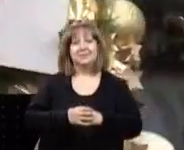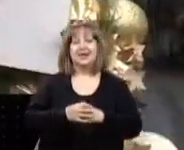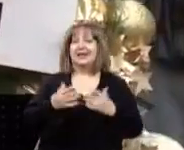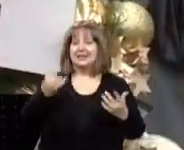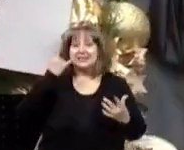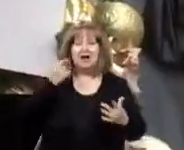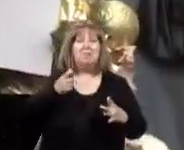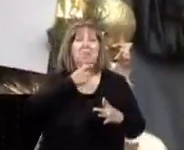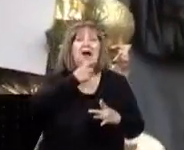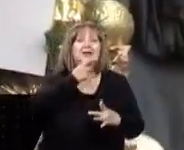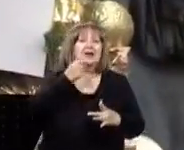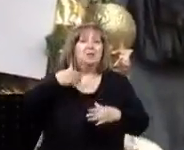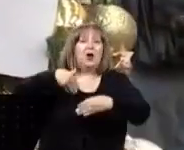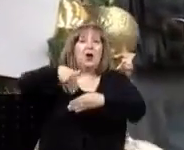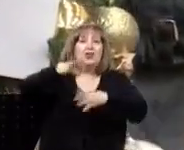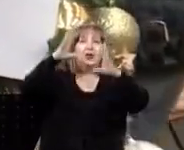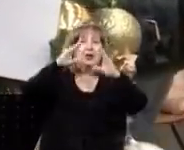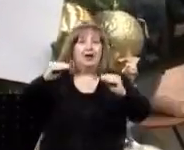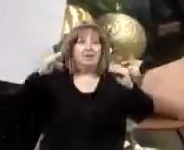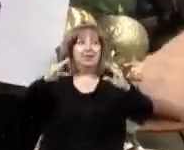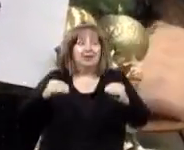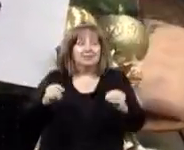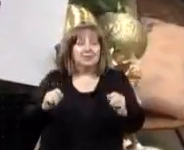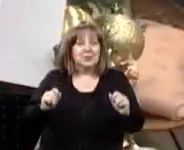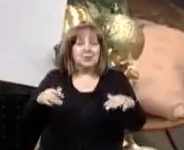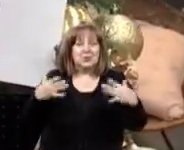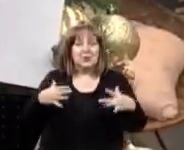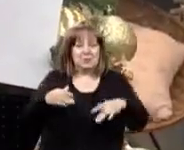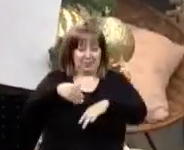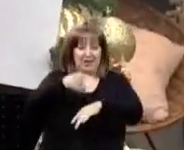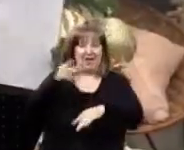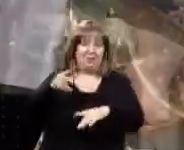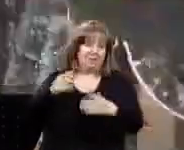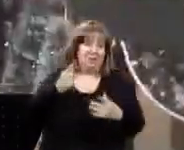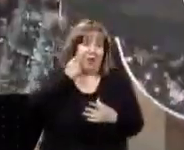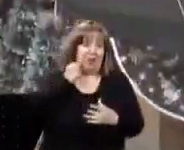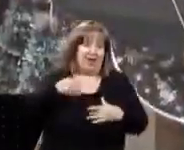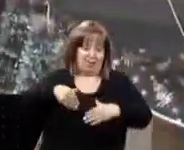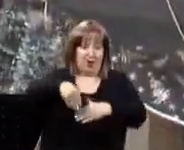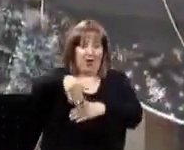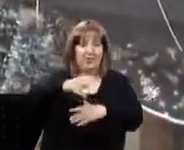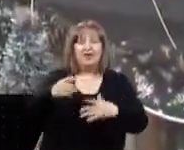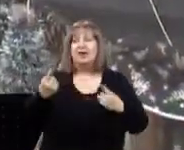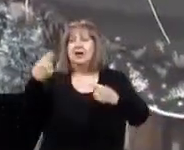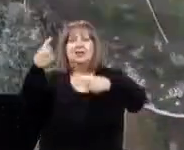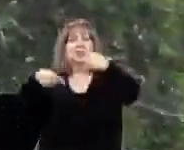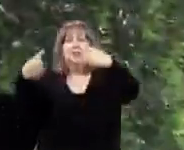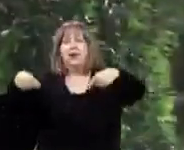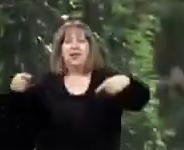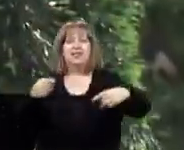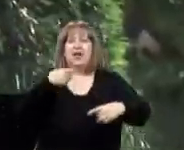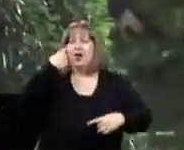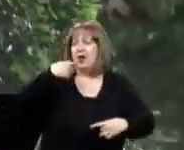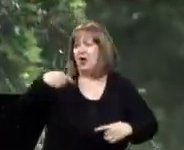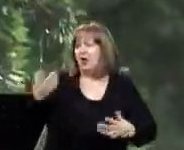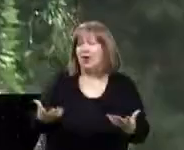Ya se respira el espíritu navideño, es que faltan poquitos días para armar el arbolito. Y hay distintas opciones, distintos precios y distintos colores para